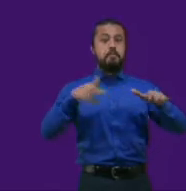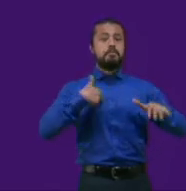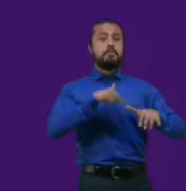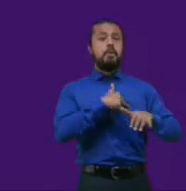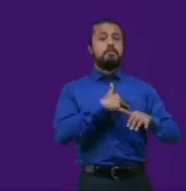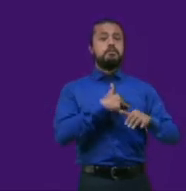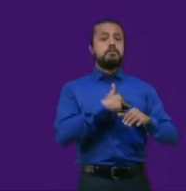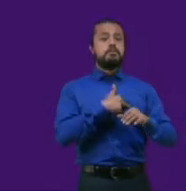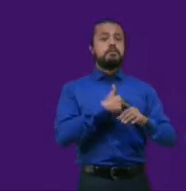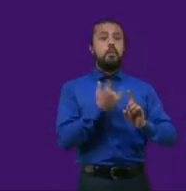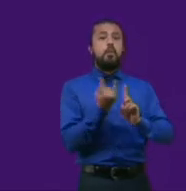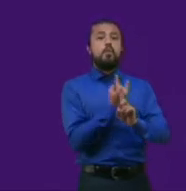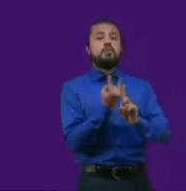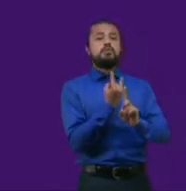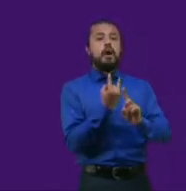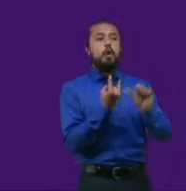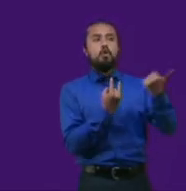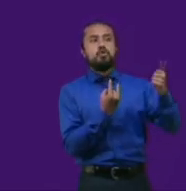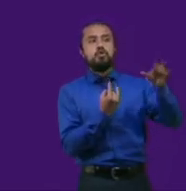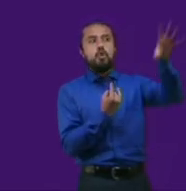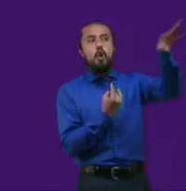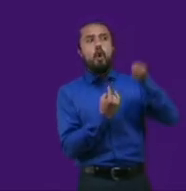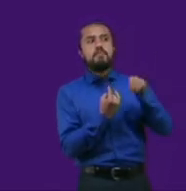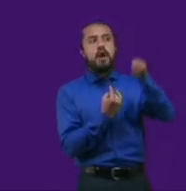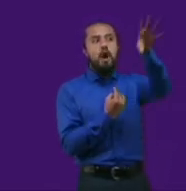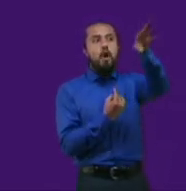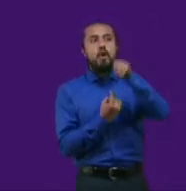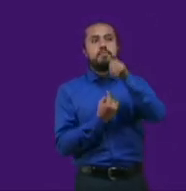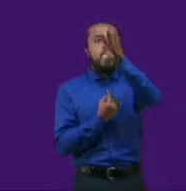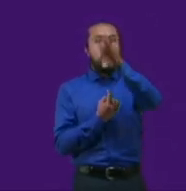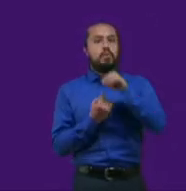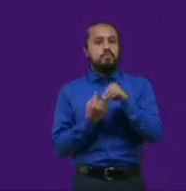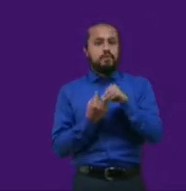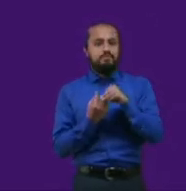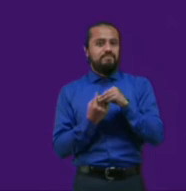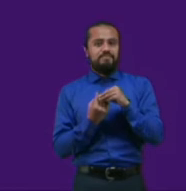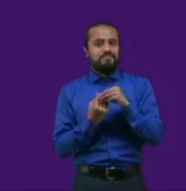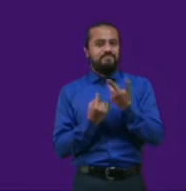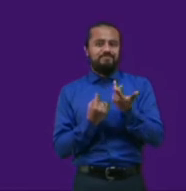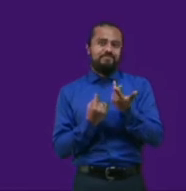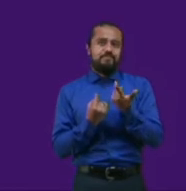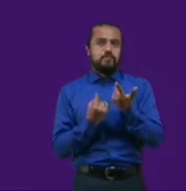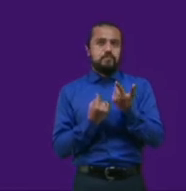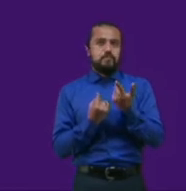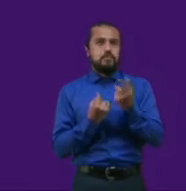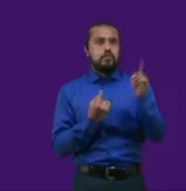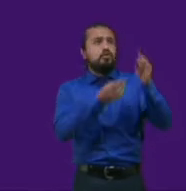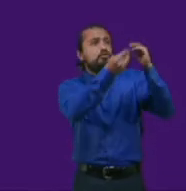playbook de otros. Y el playbook de otros es casi que agarraron el deck